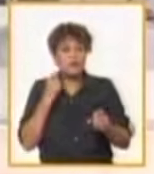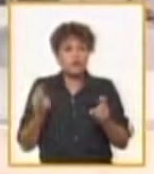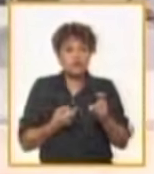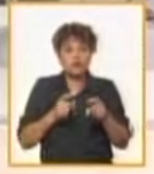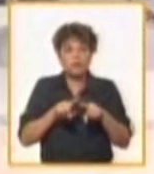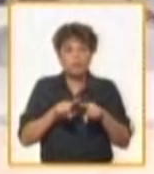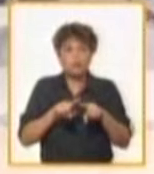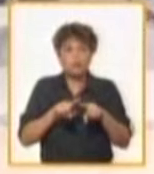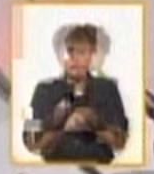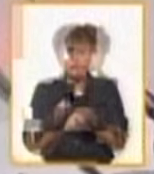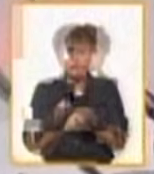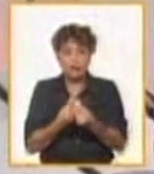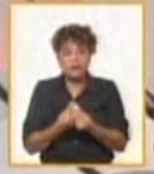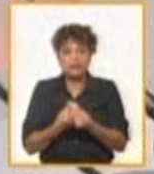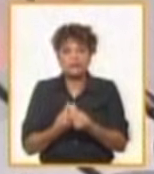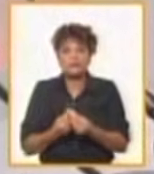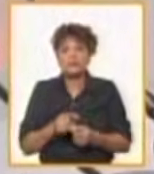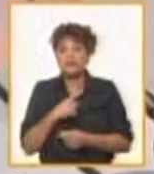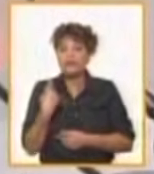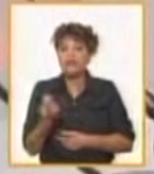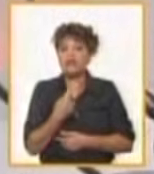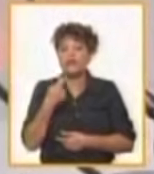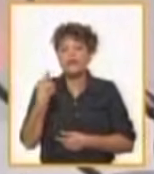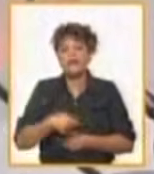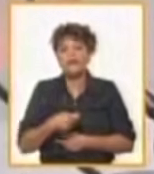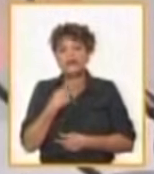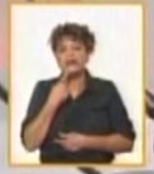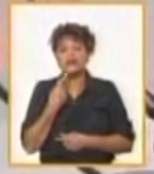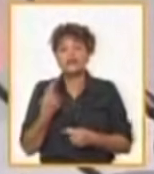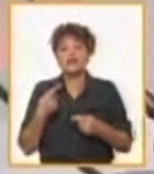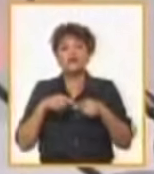dar armas a todos, de que tenía que ser una plataforma de unidad,